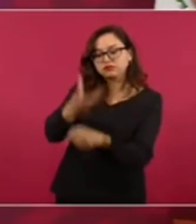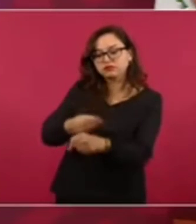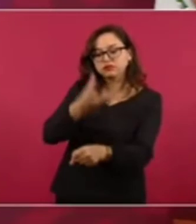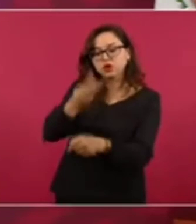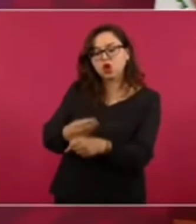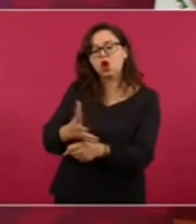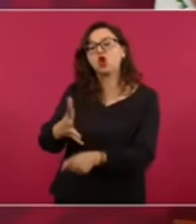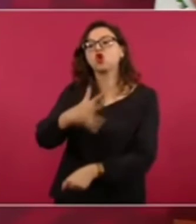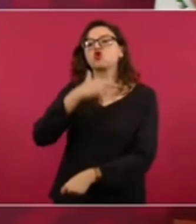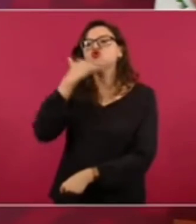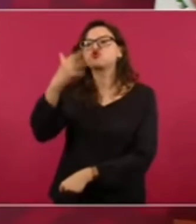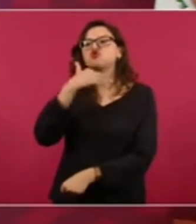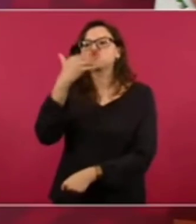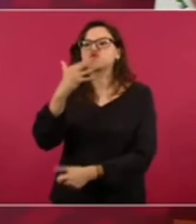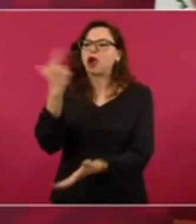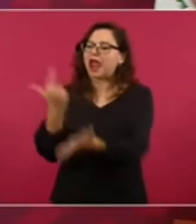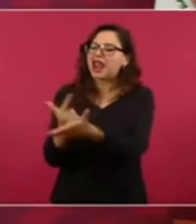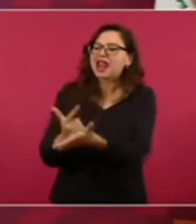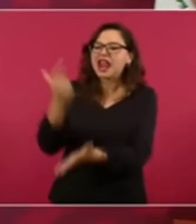que no lo era,